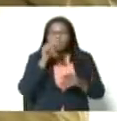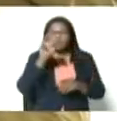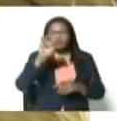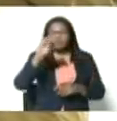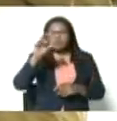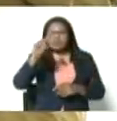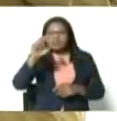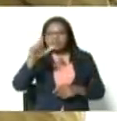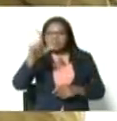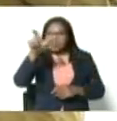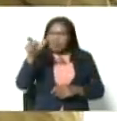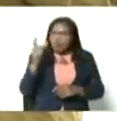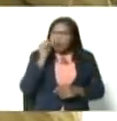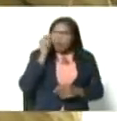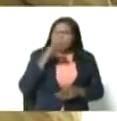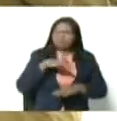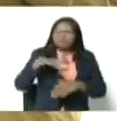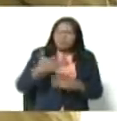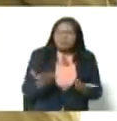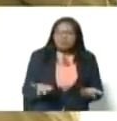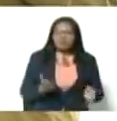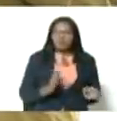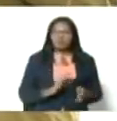¿Qué se hizo Fidel La Rosa?